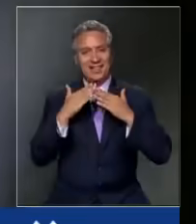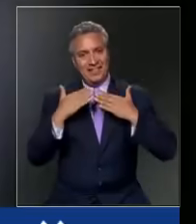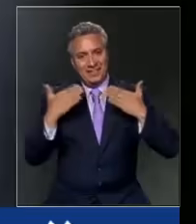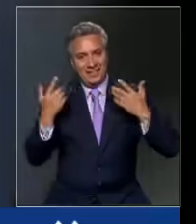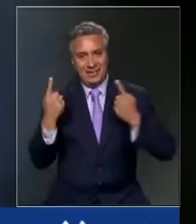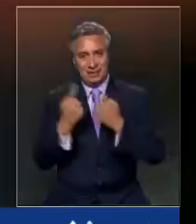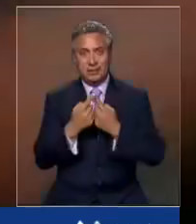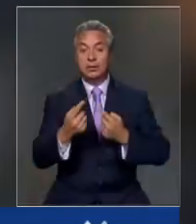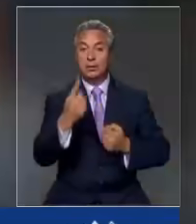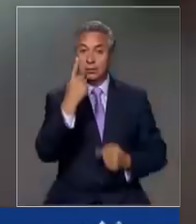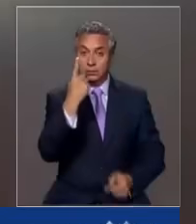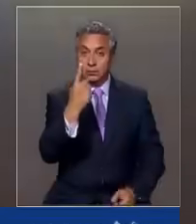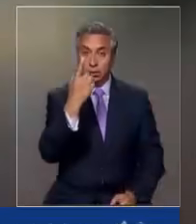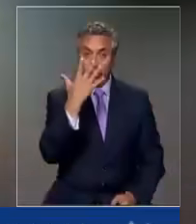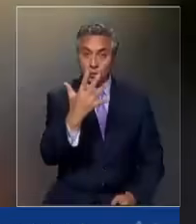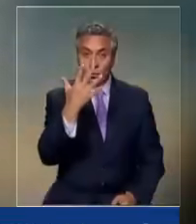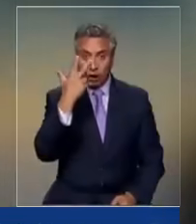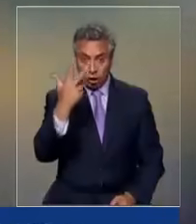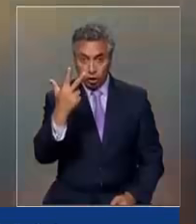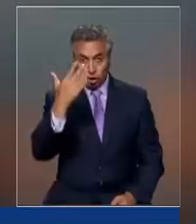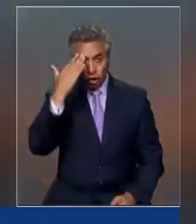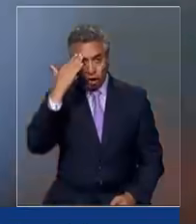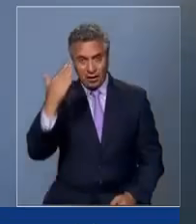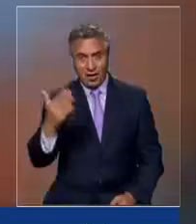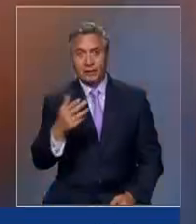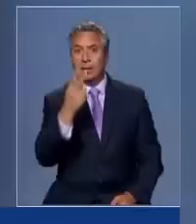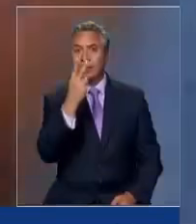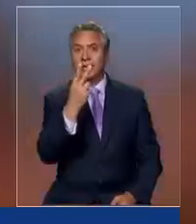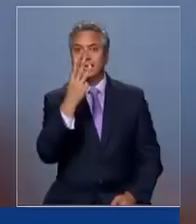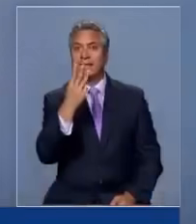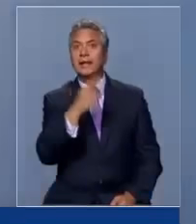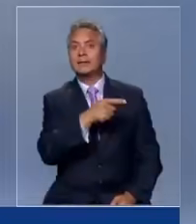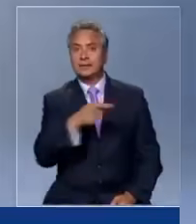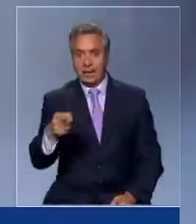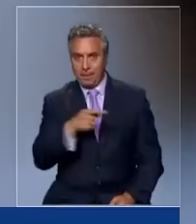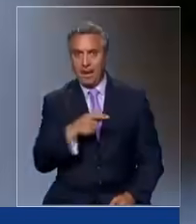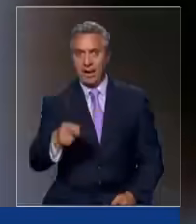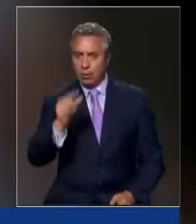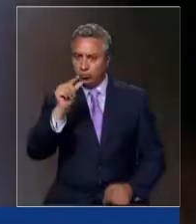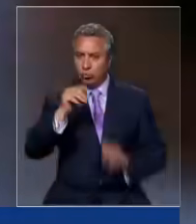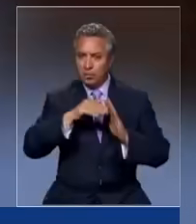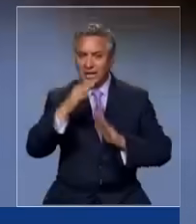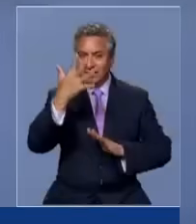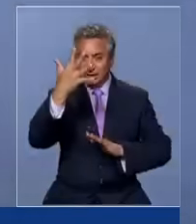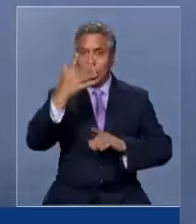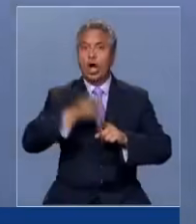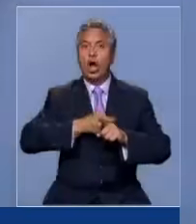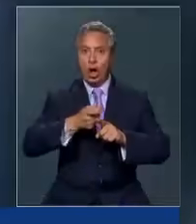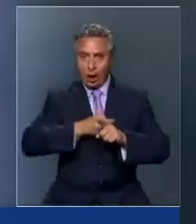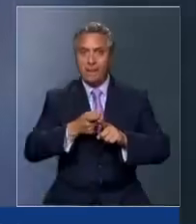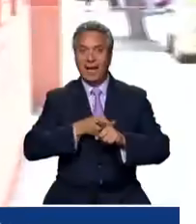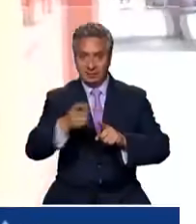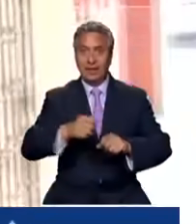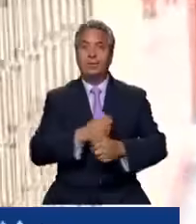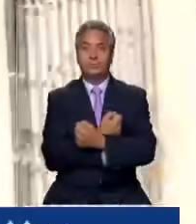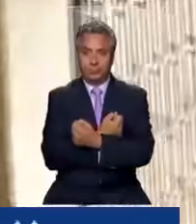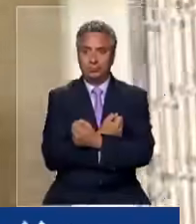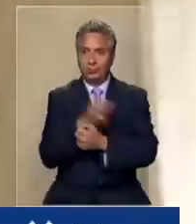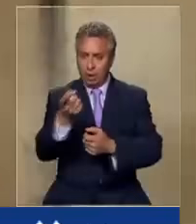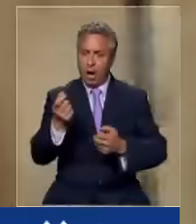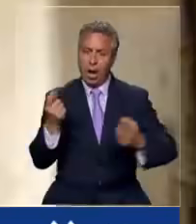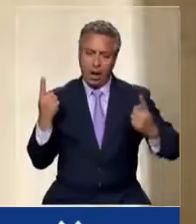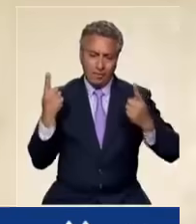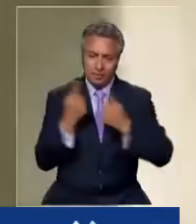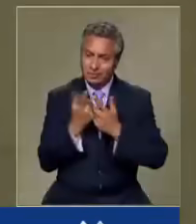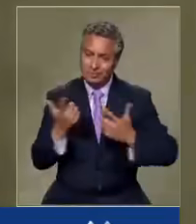Fueron 158 días, 23 semanas, poco más de 5 meses. Por eso los abrazos fueron apretados